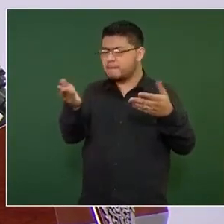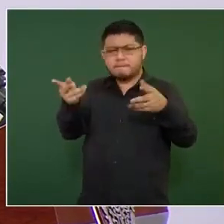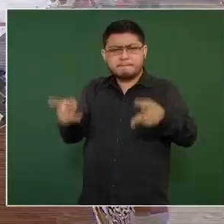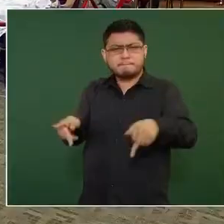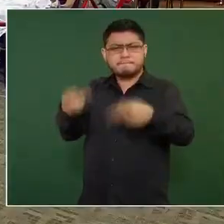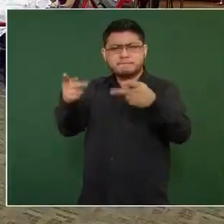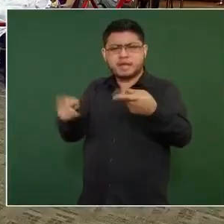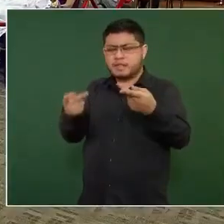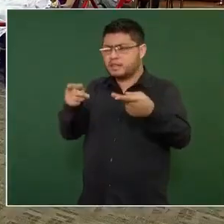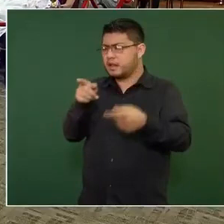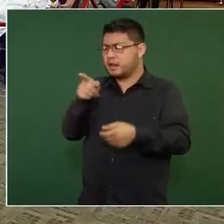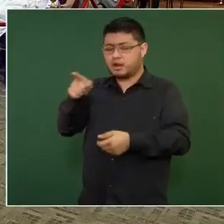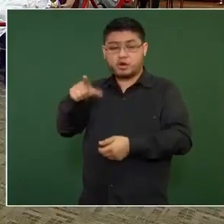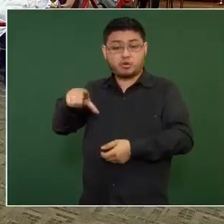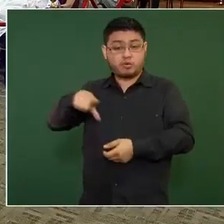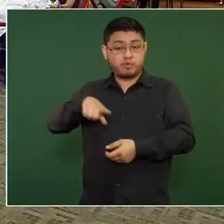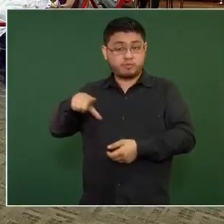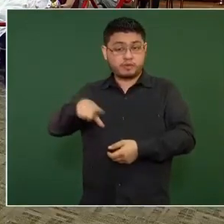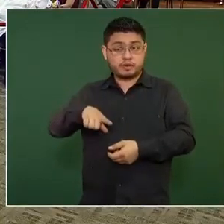del gobierno